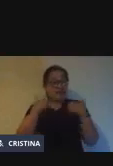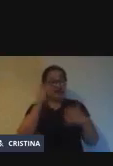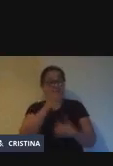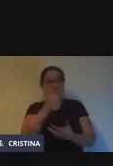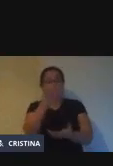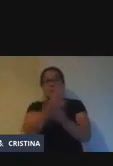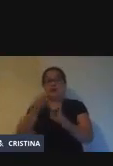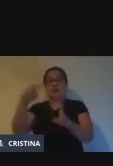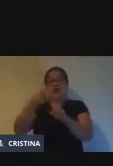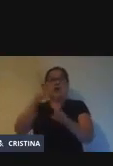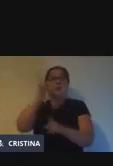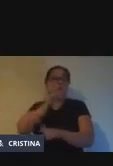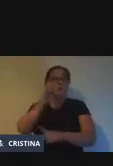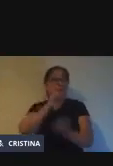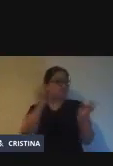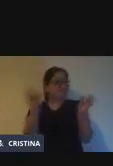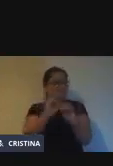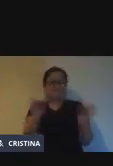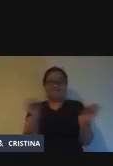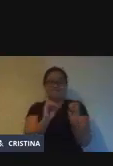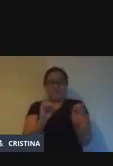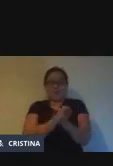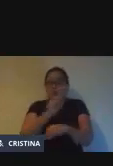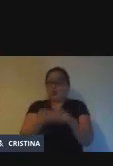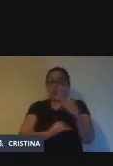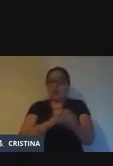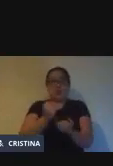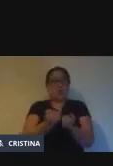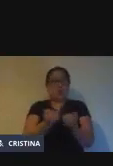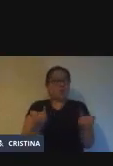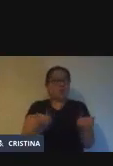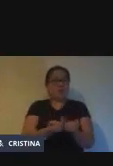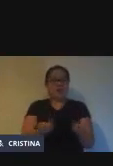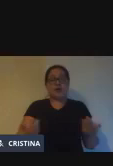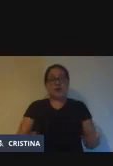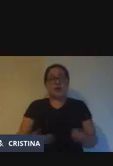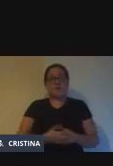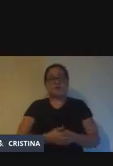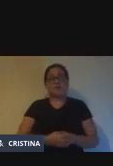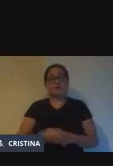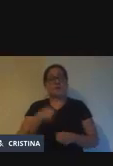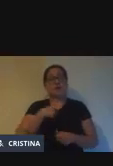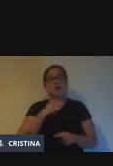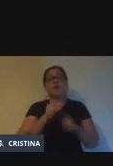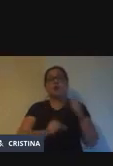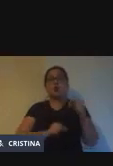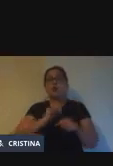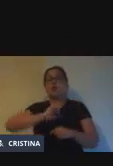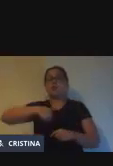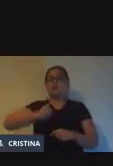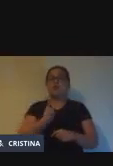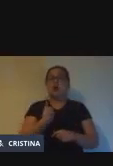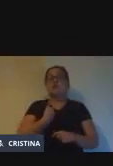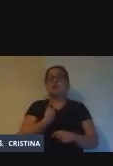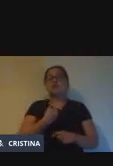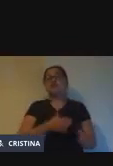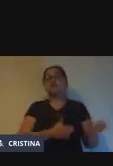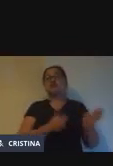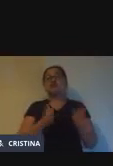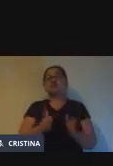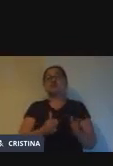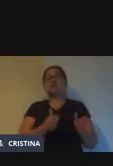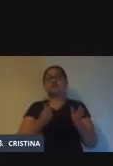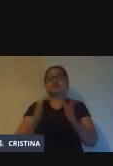género. Entonces, es humano. Si lo guardo, a los 2, 3 días,